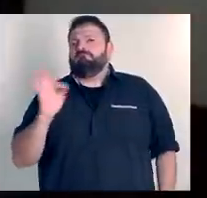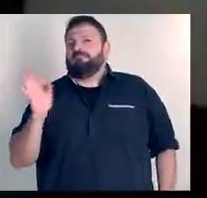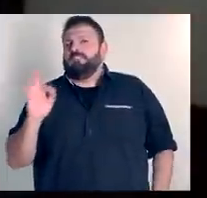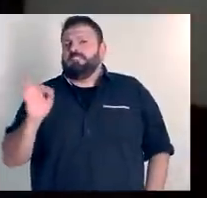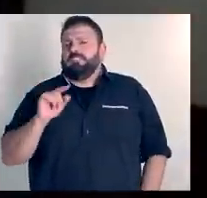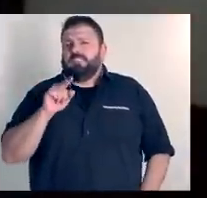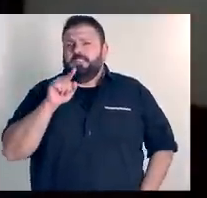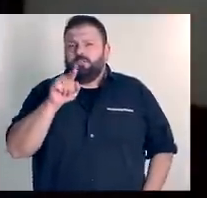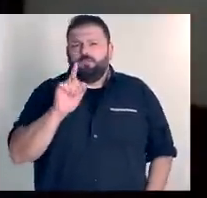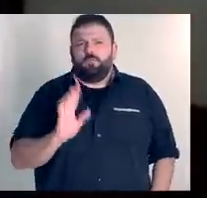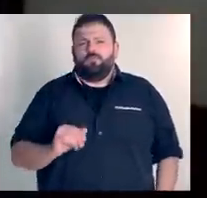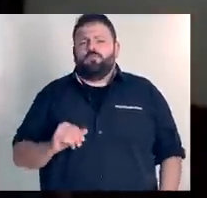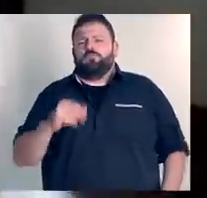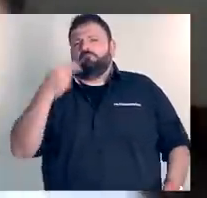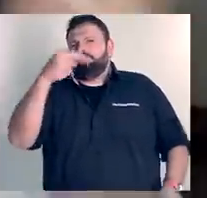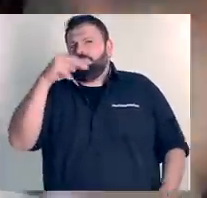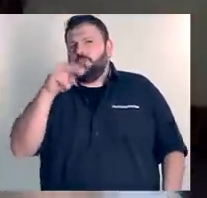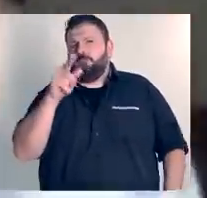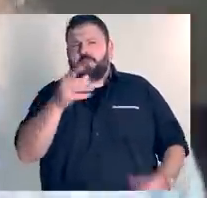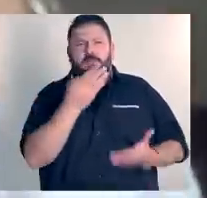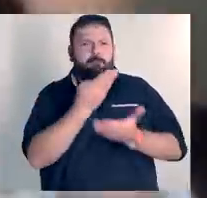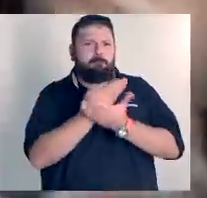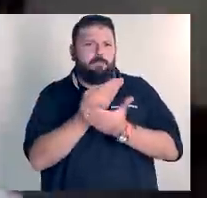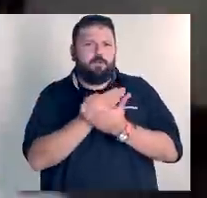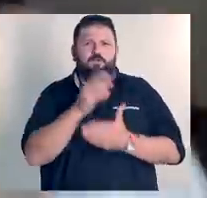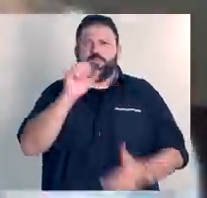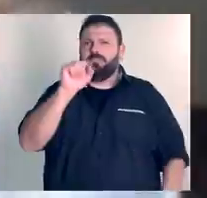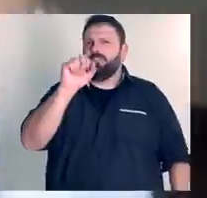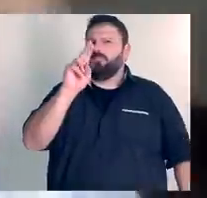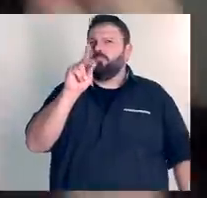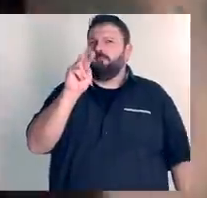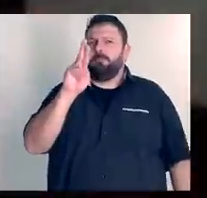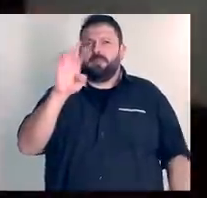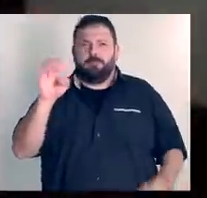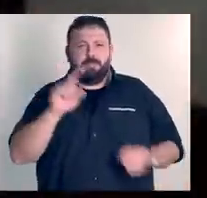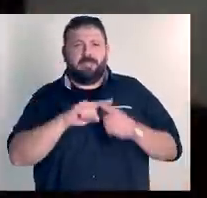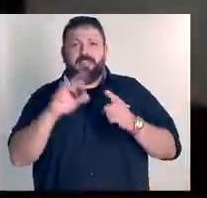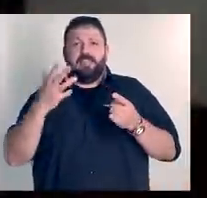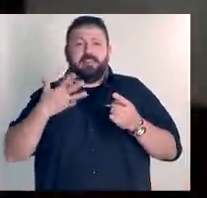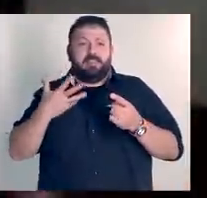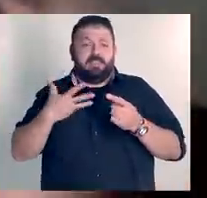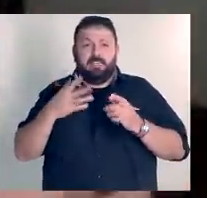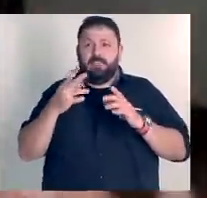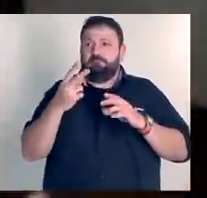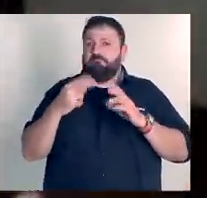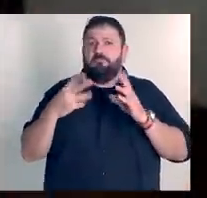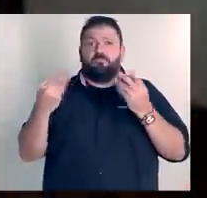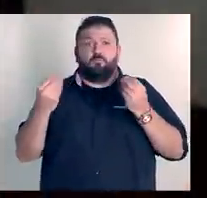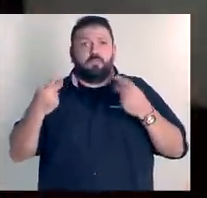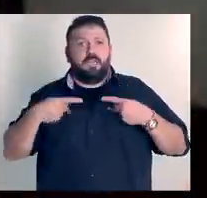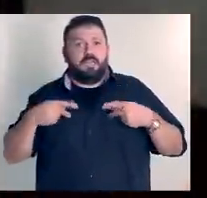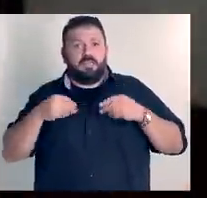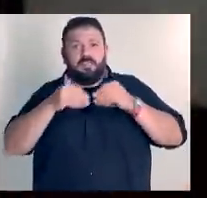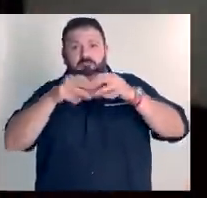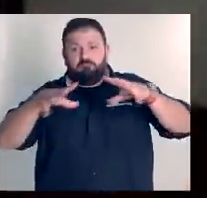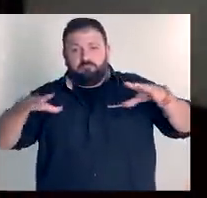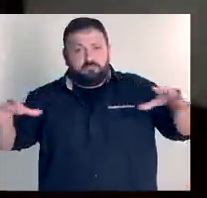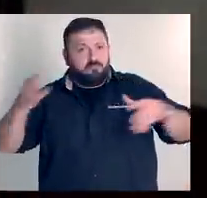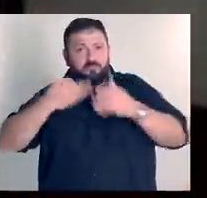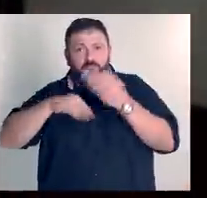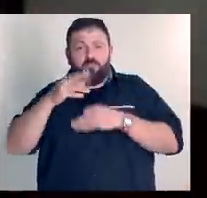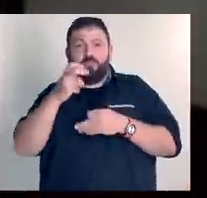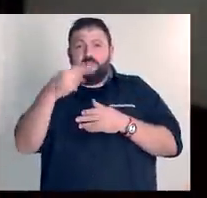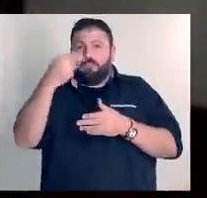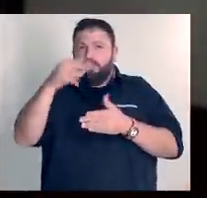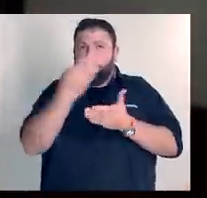Si tú te llamas bronce supreme porque ya hiciste tus 1,000 puntos, porque tienes 3 inscritos, porque tienes 2,000 puntos de grupo, si ya te llamas bronce supreme y tú le